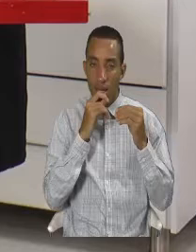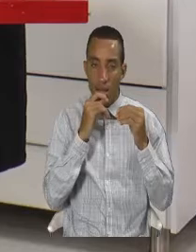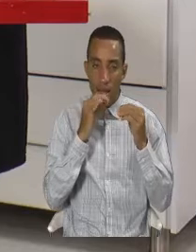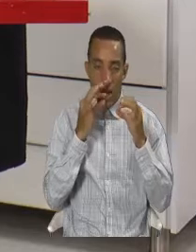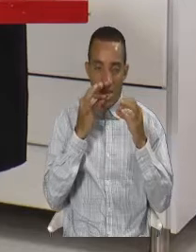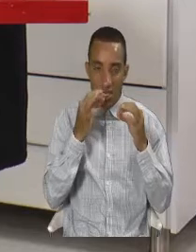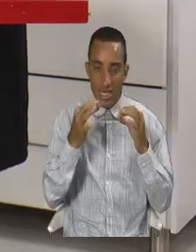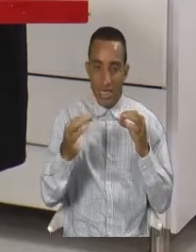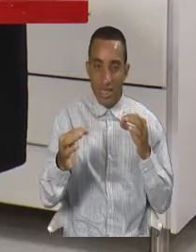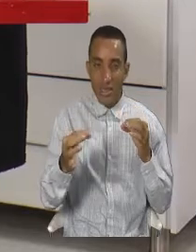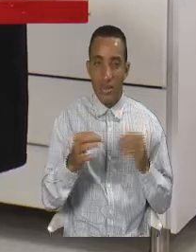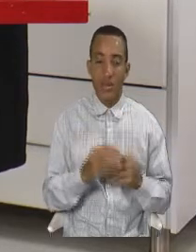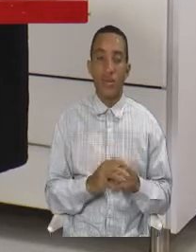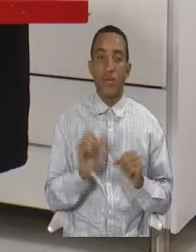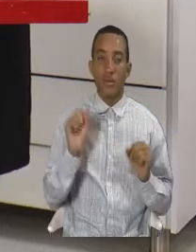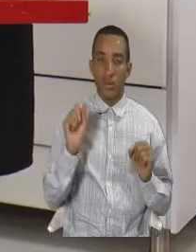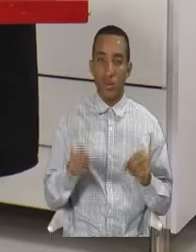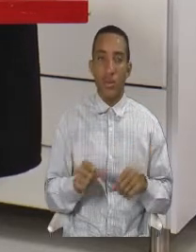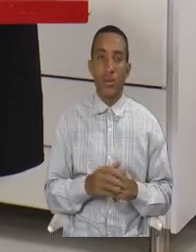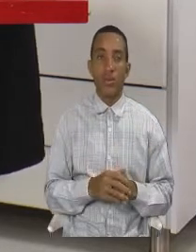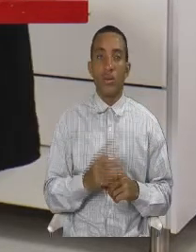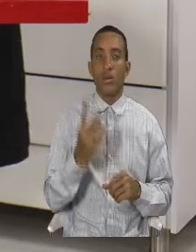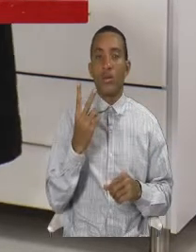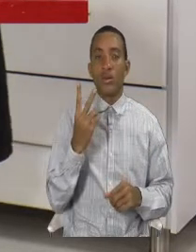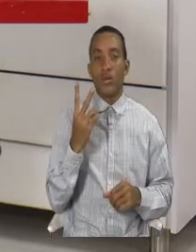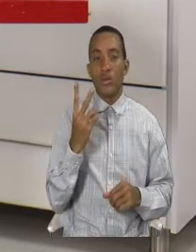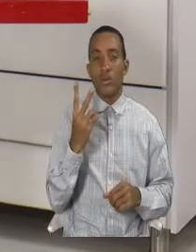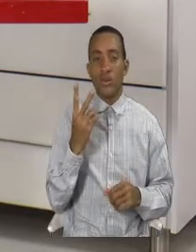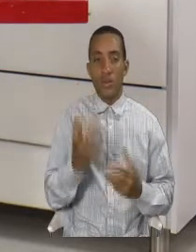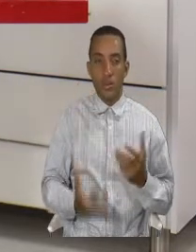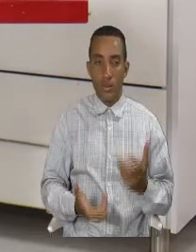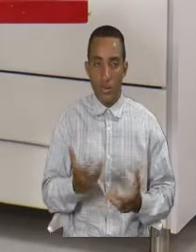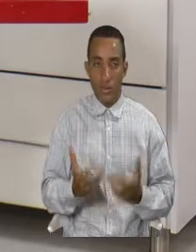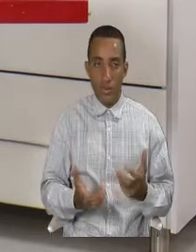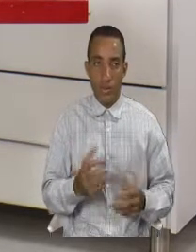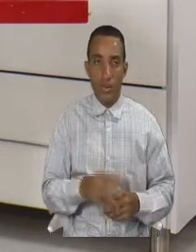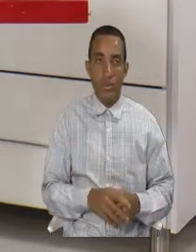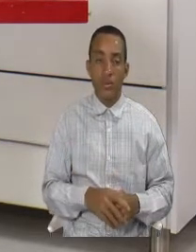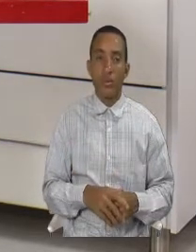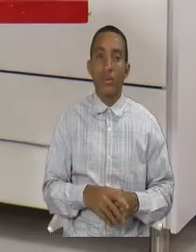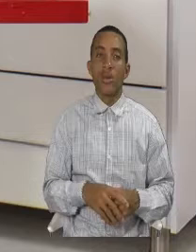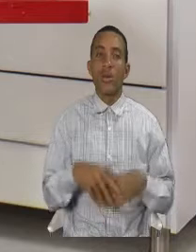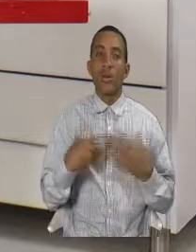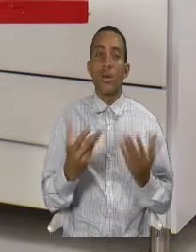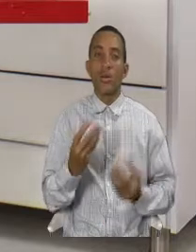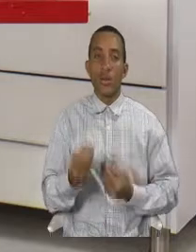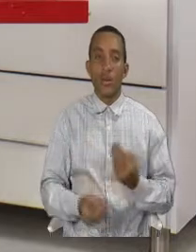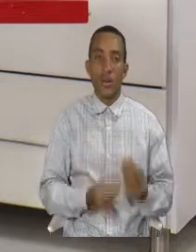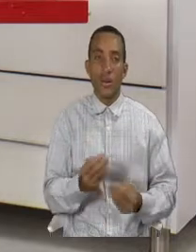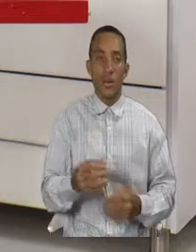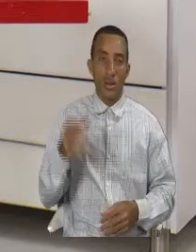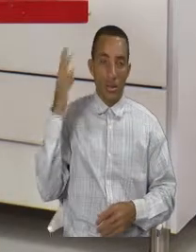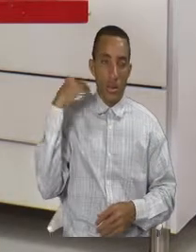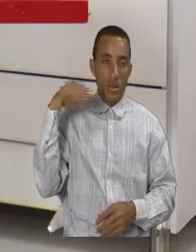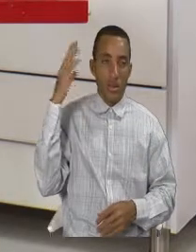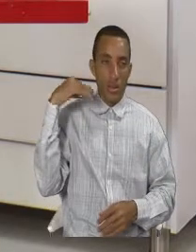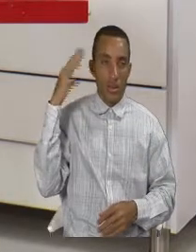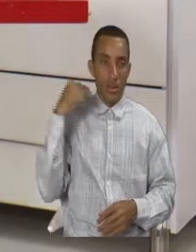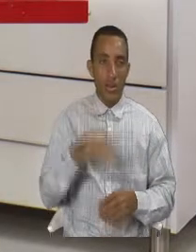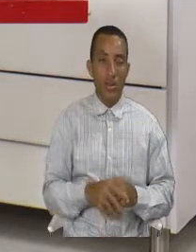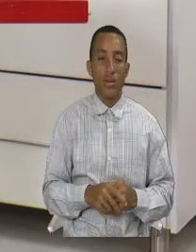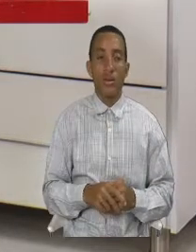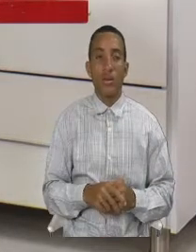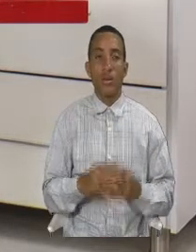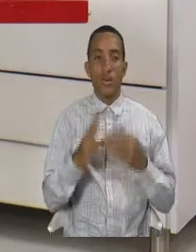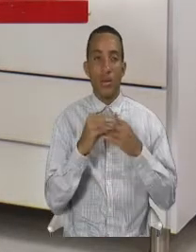fundirle a las dos preparaciones sobre él. ¿Cómo lo vamos a hacer? Como lo hicimos en una ocasión que hicimos unos panecillos, no